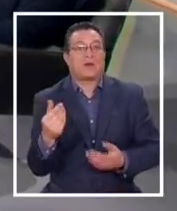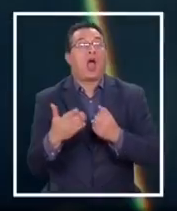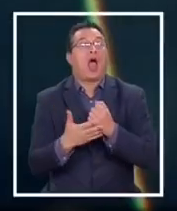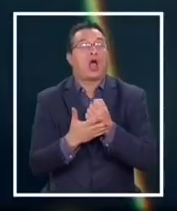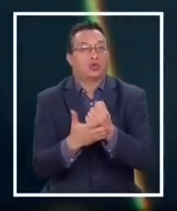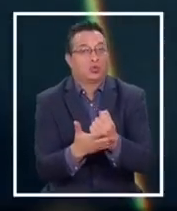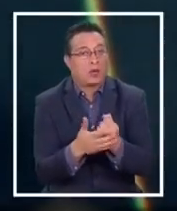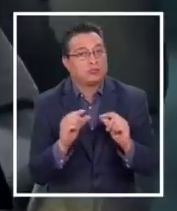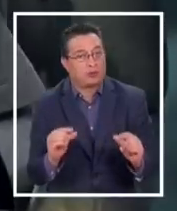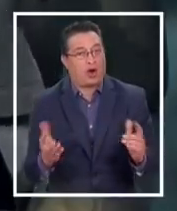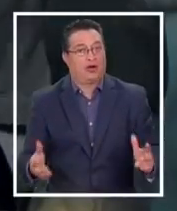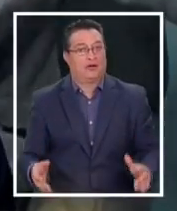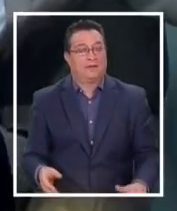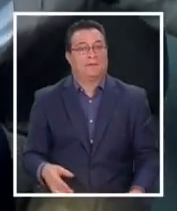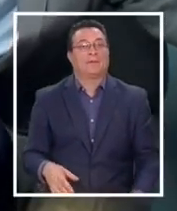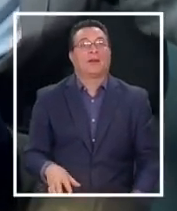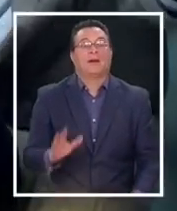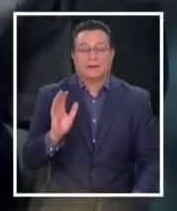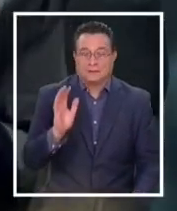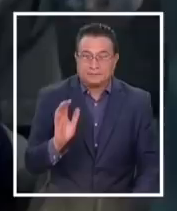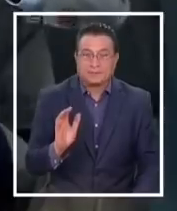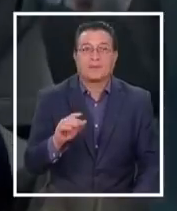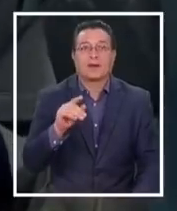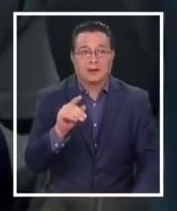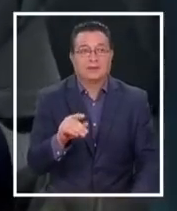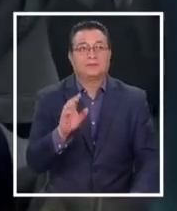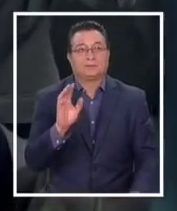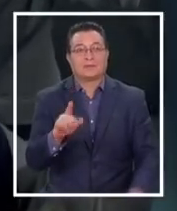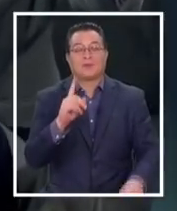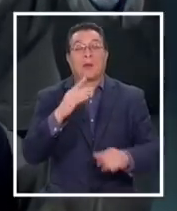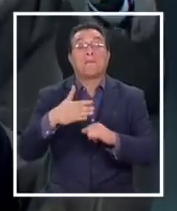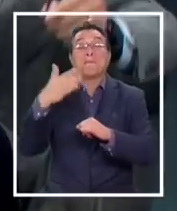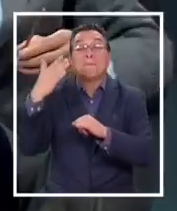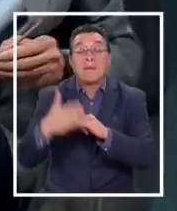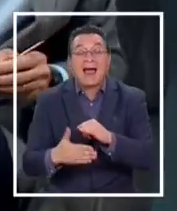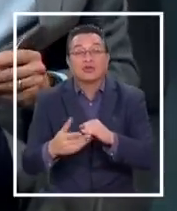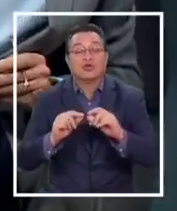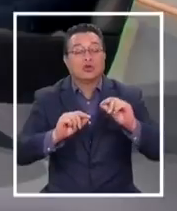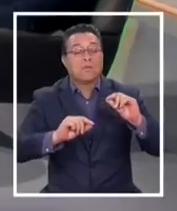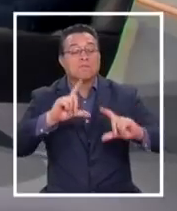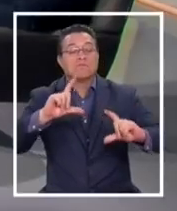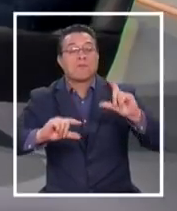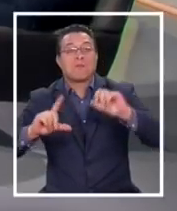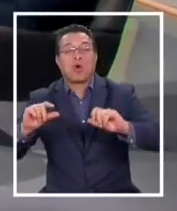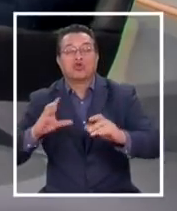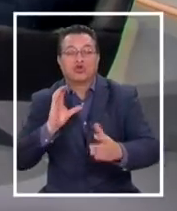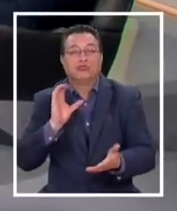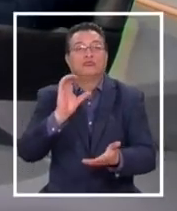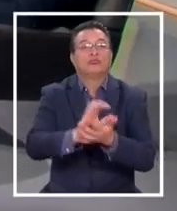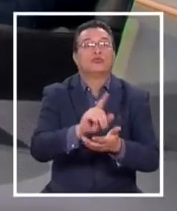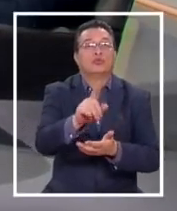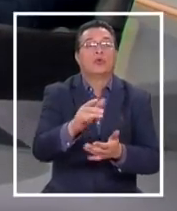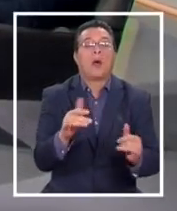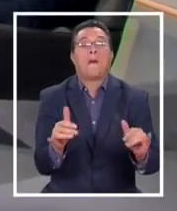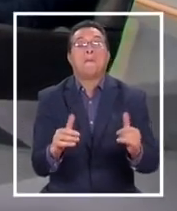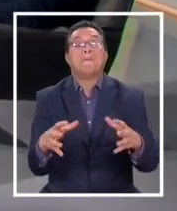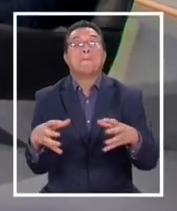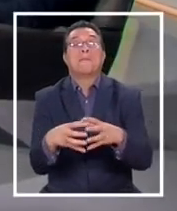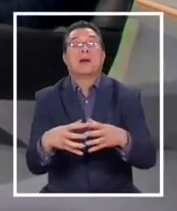ayudas oportunamente. Para cerrar el asiento, plazo y monto, que ustedes van a proponer como partidos de